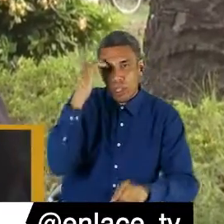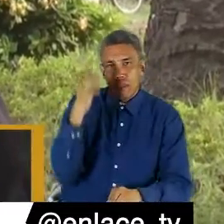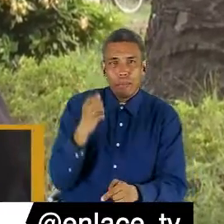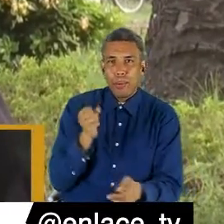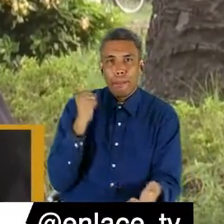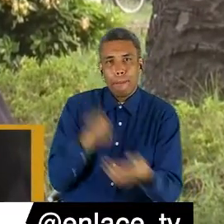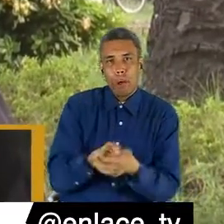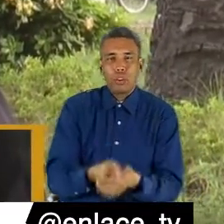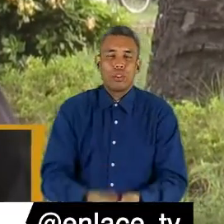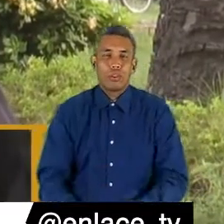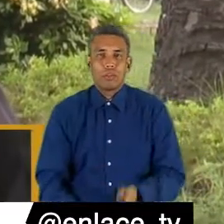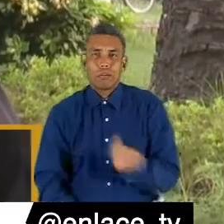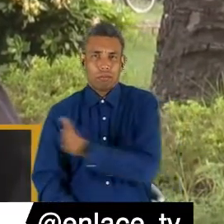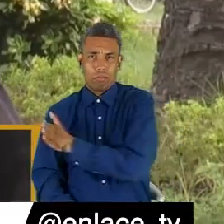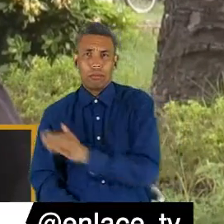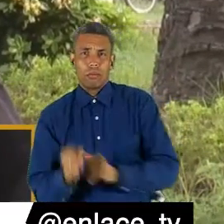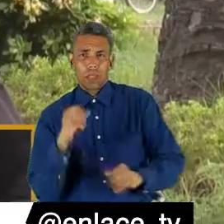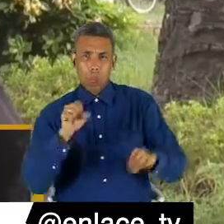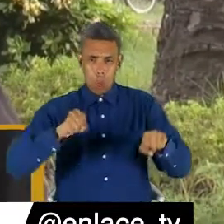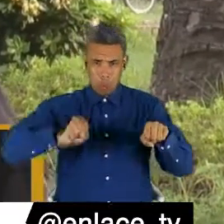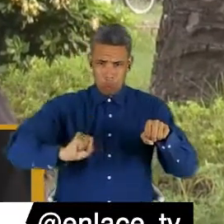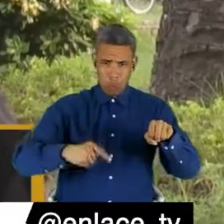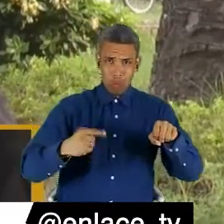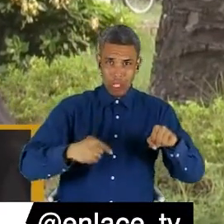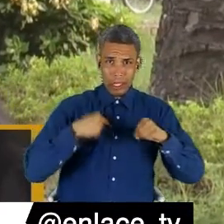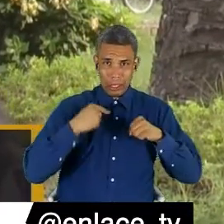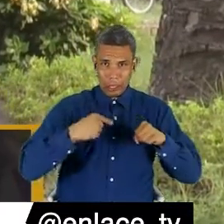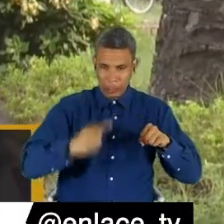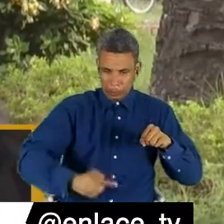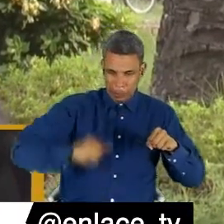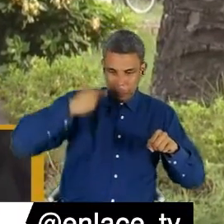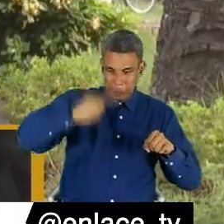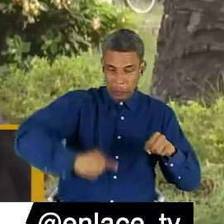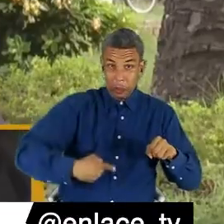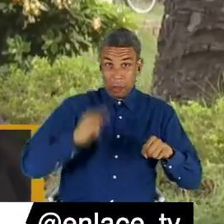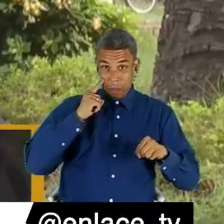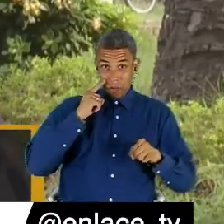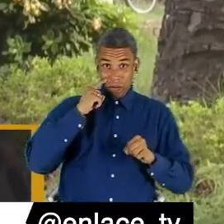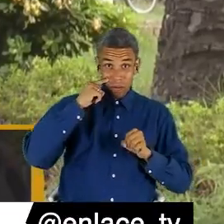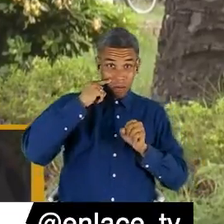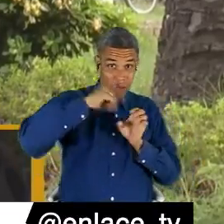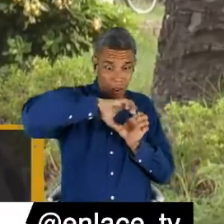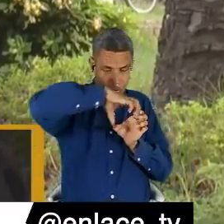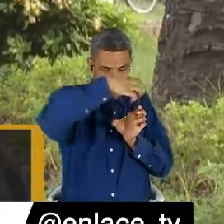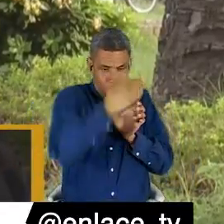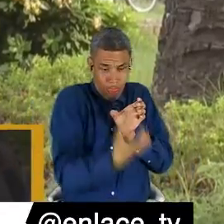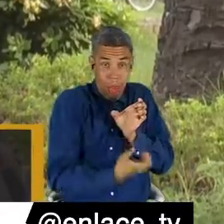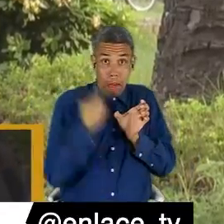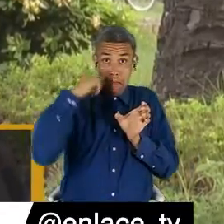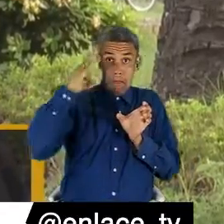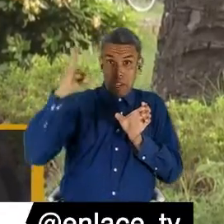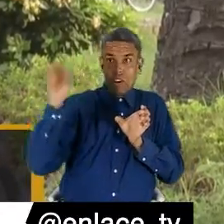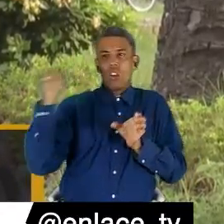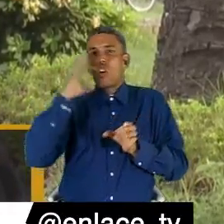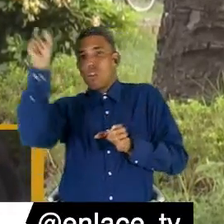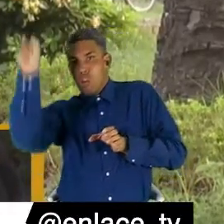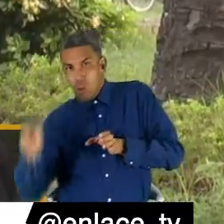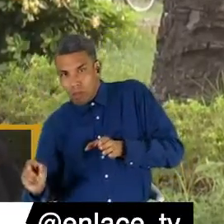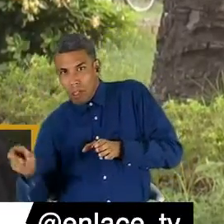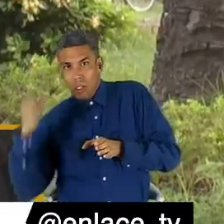buena máquina, un buen mecánico y tenemos buenas llantas, nos colaboraron con llantas y tuvimos el logro de segundo lugar porque en esa